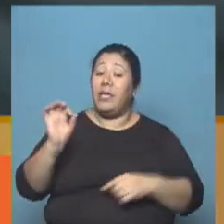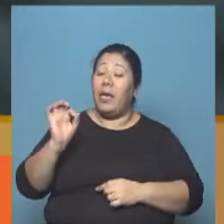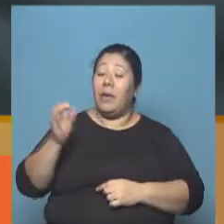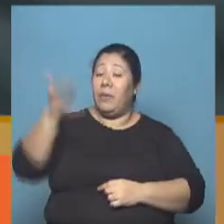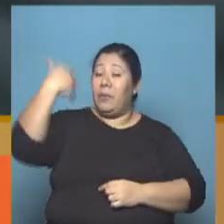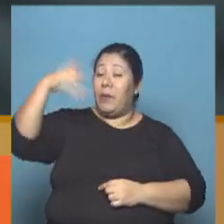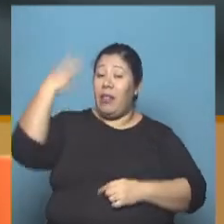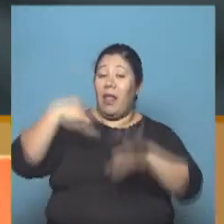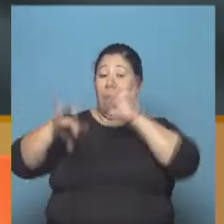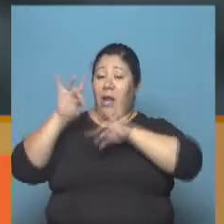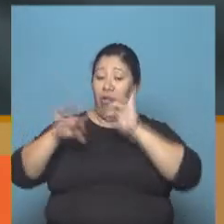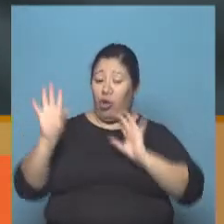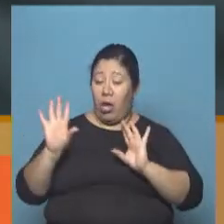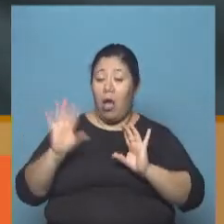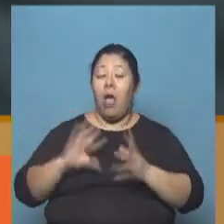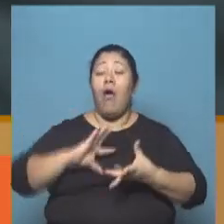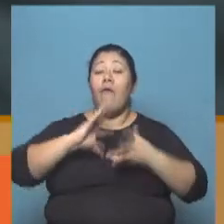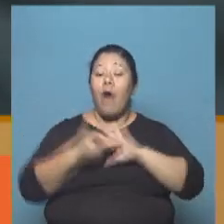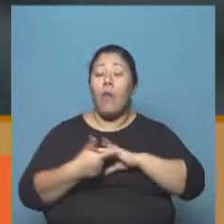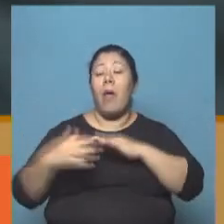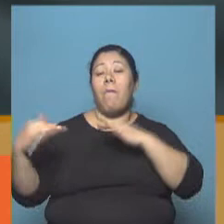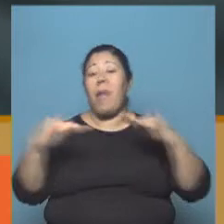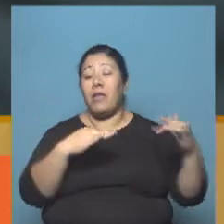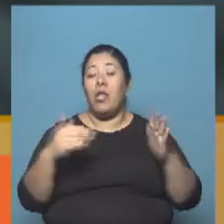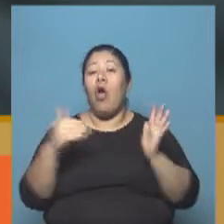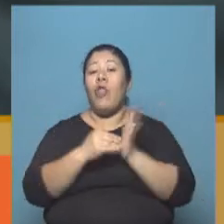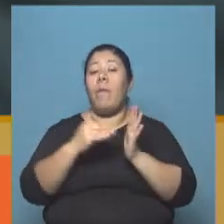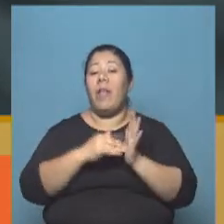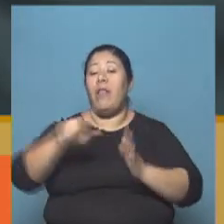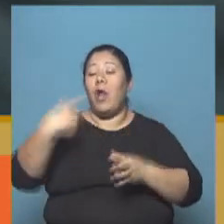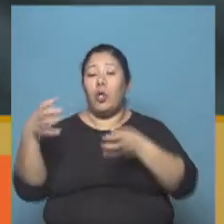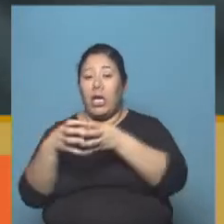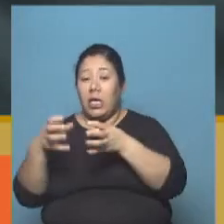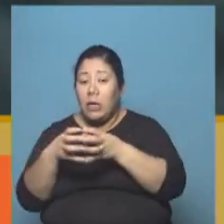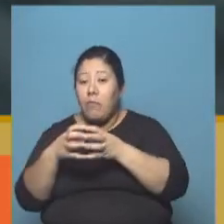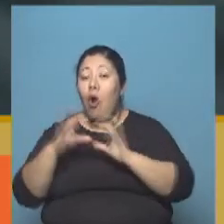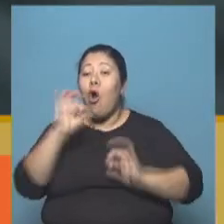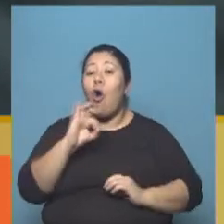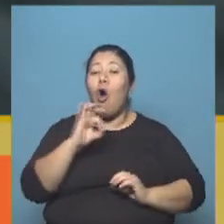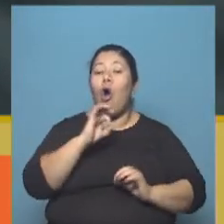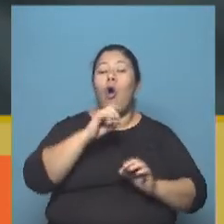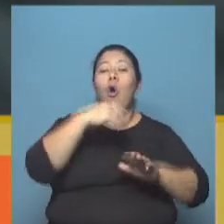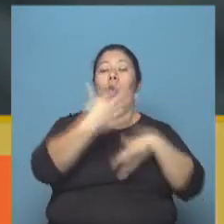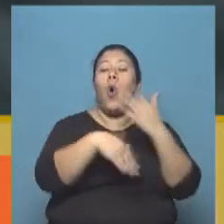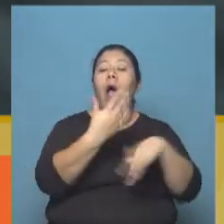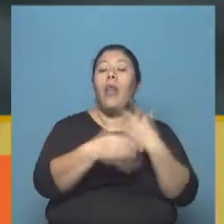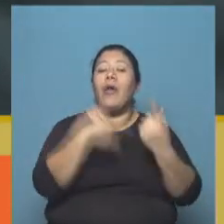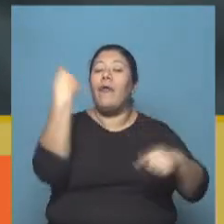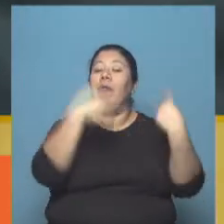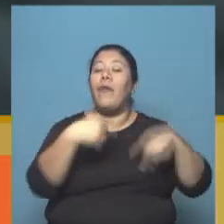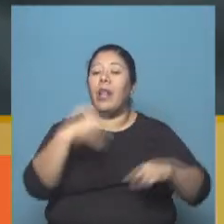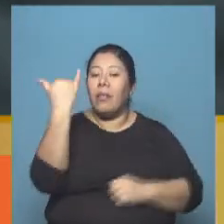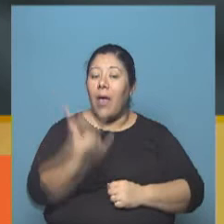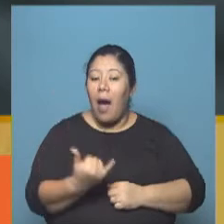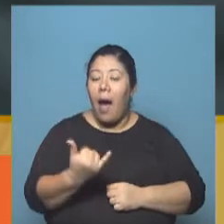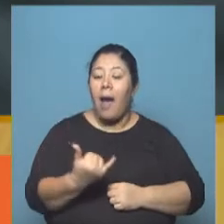¿Este es por el partido, es por las características del rival, es por la característica de los jugadores que contabas, estaba Gaitán y no Messi? O bueno, porque